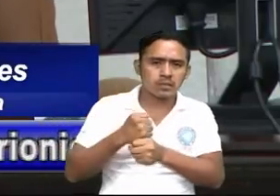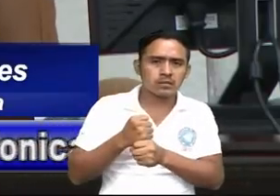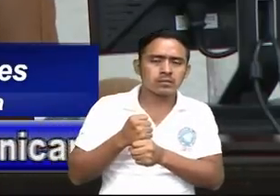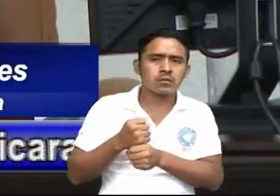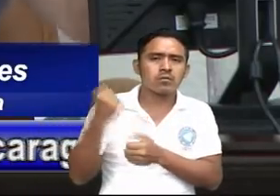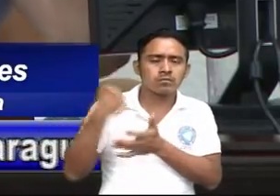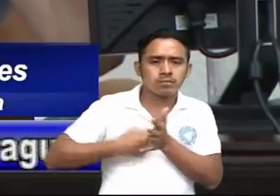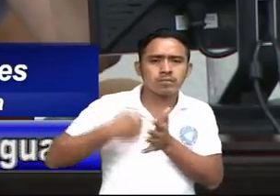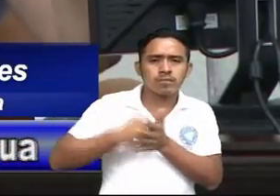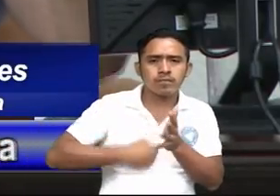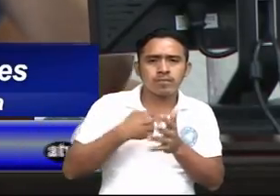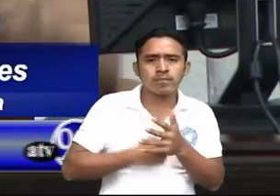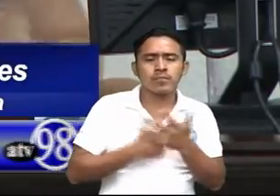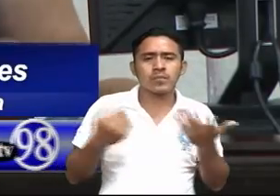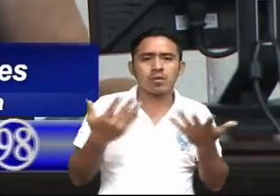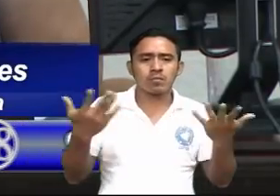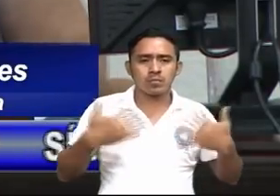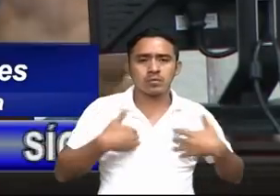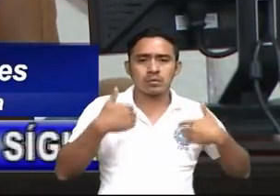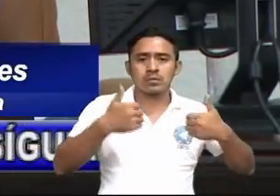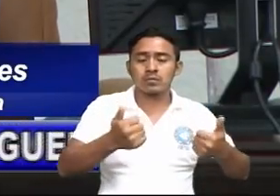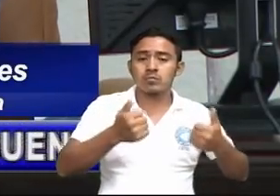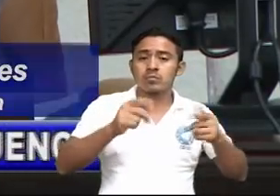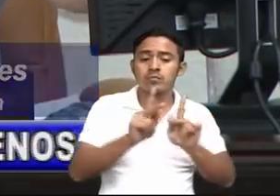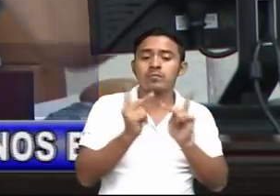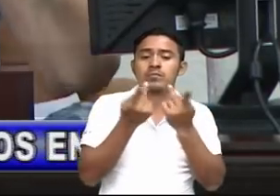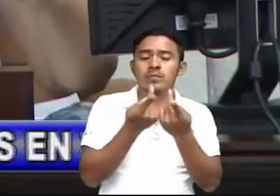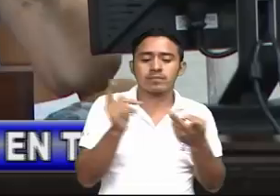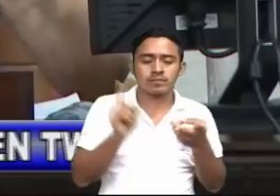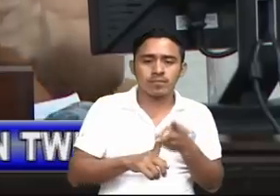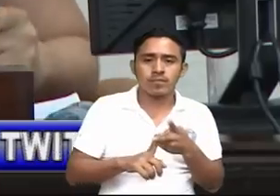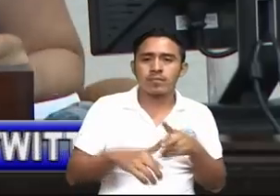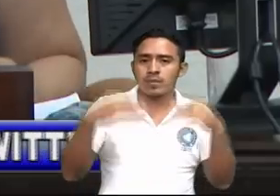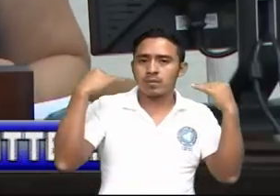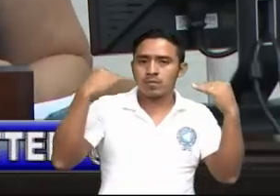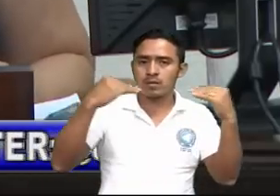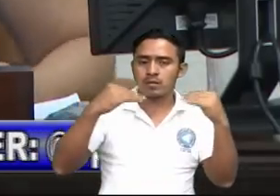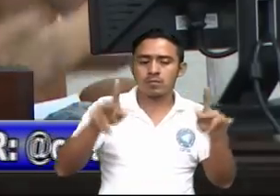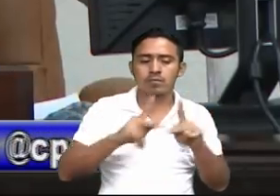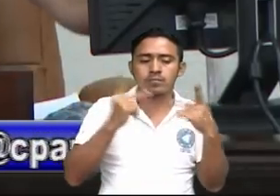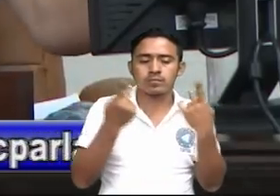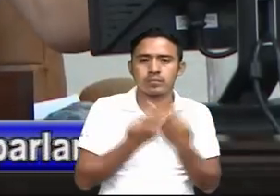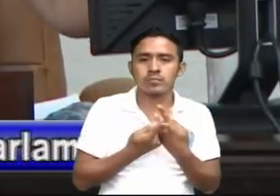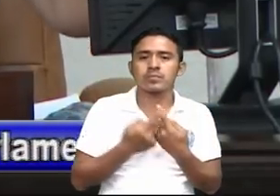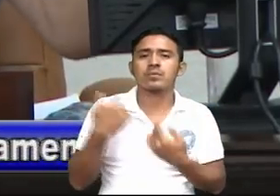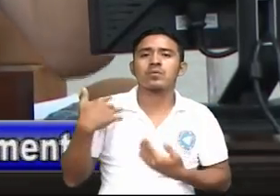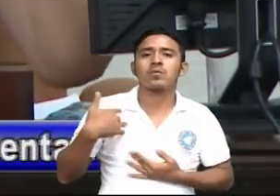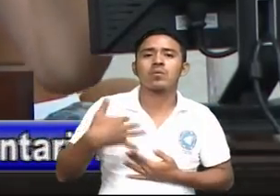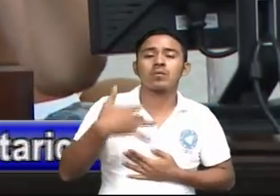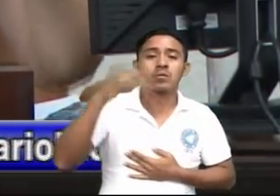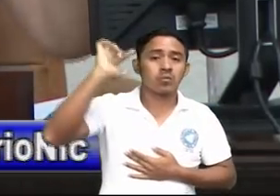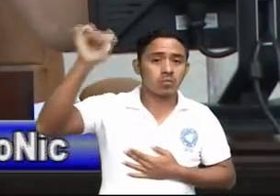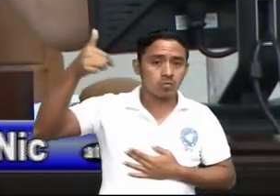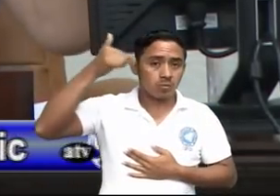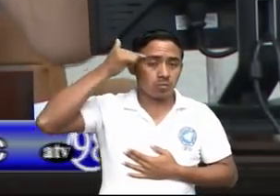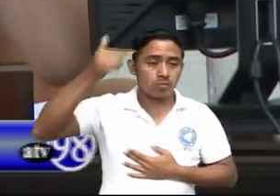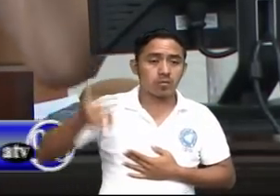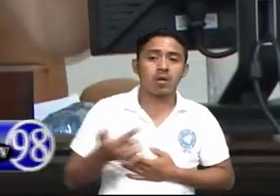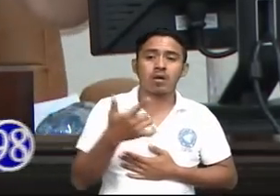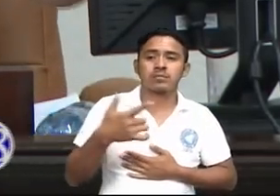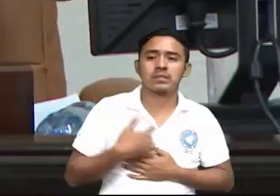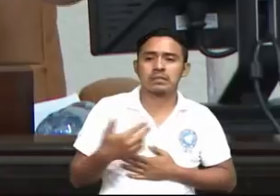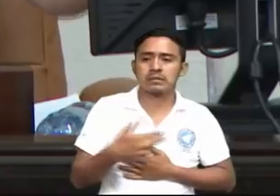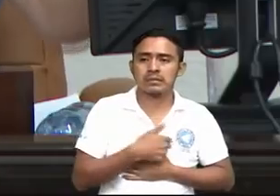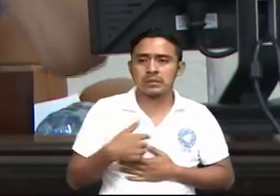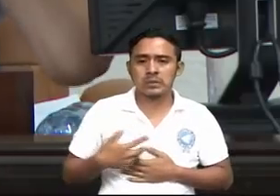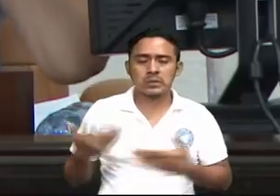por defender la salud pública, por defender la educación pública, cuando un gobierno cercenaba